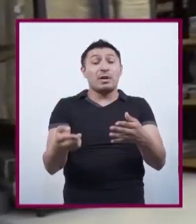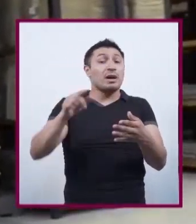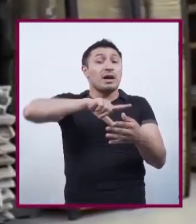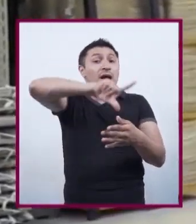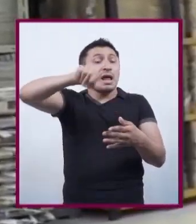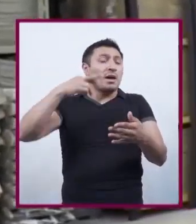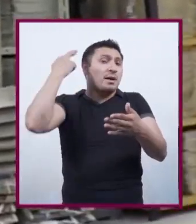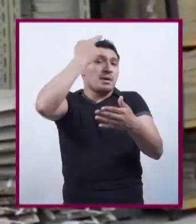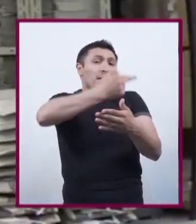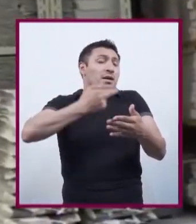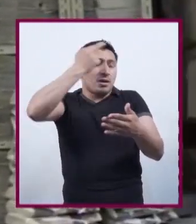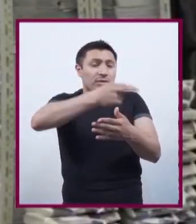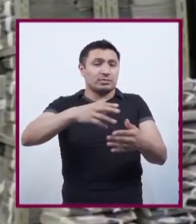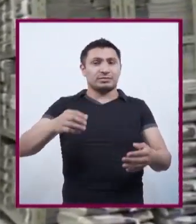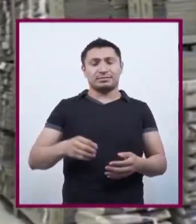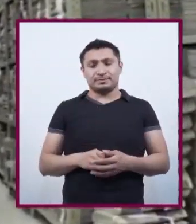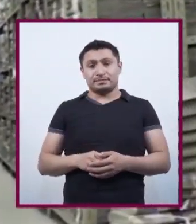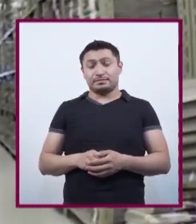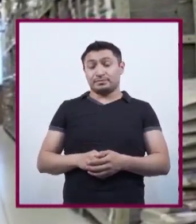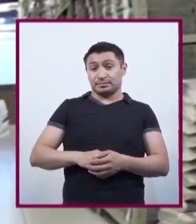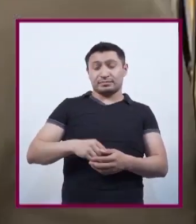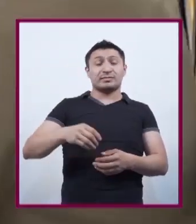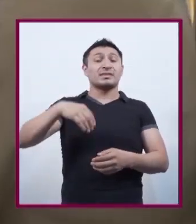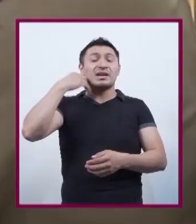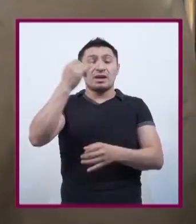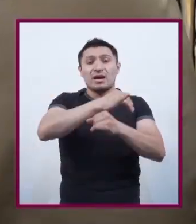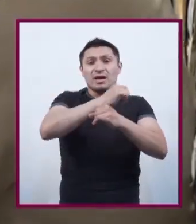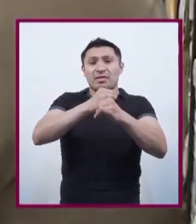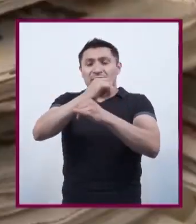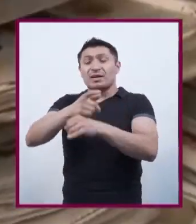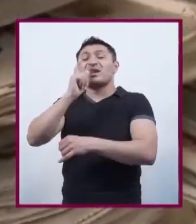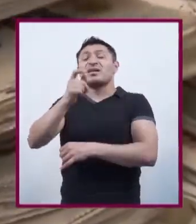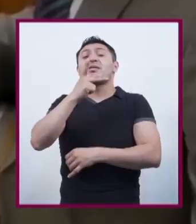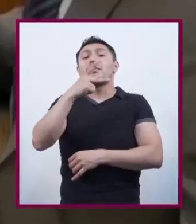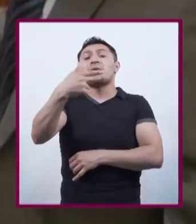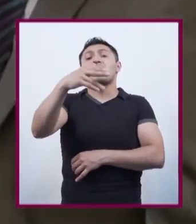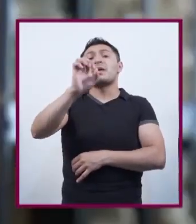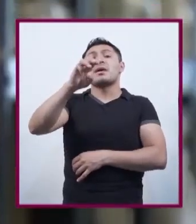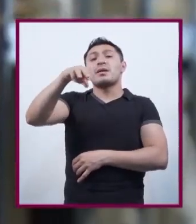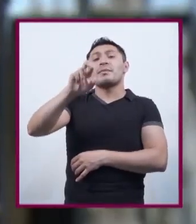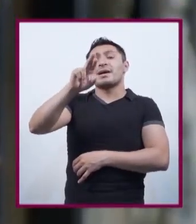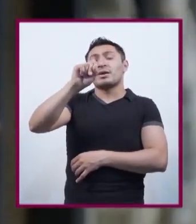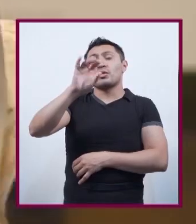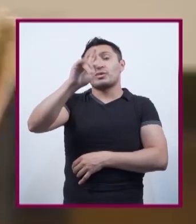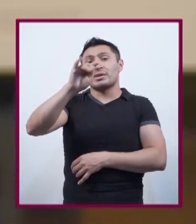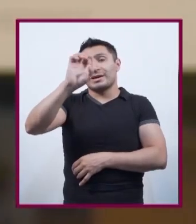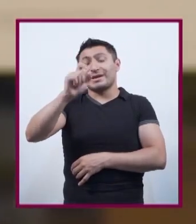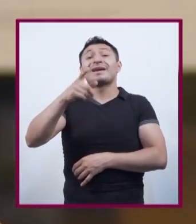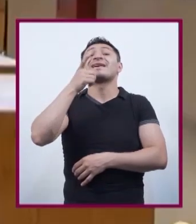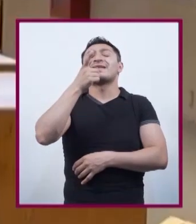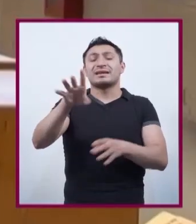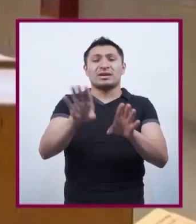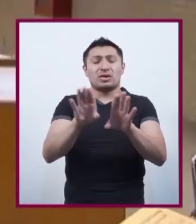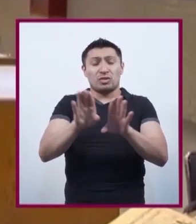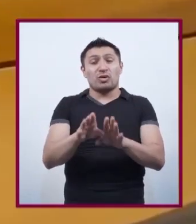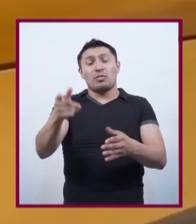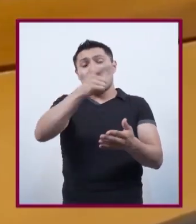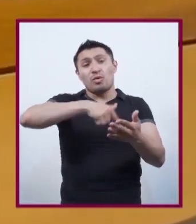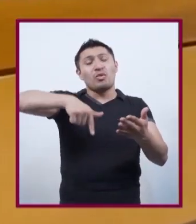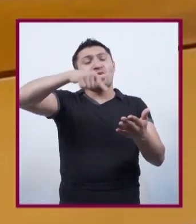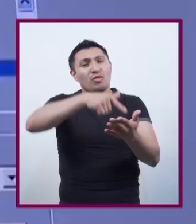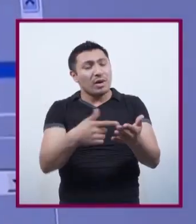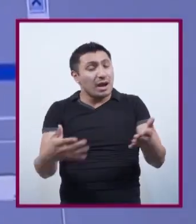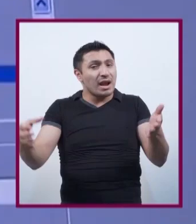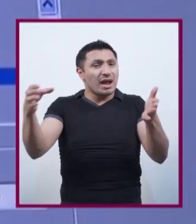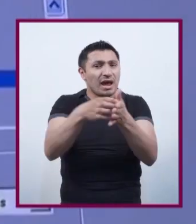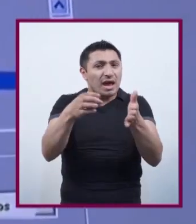consulta. Inspirados en el origen etimológico de la palabra hemeroteca, podríamos decir que una hemeroteca es la